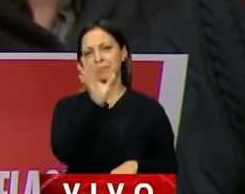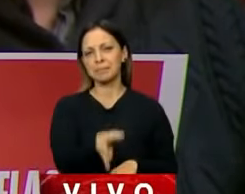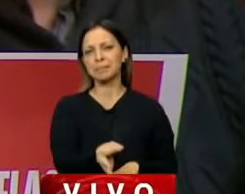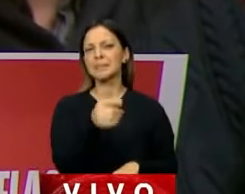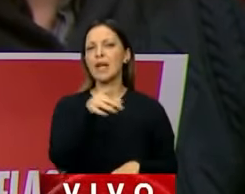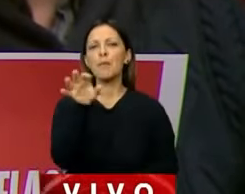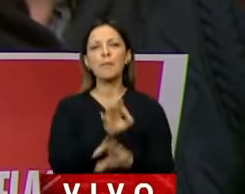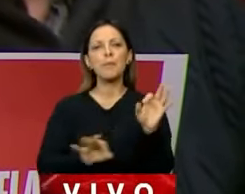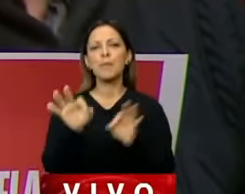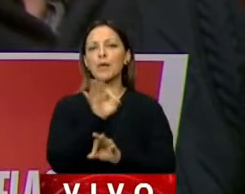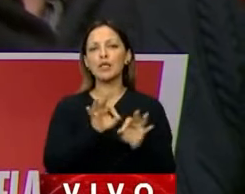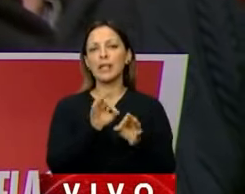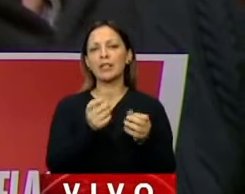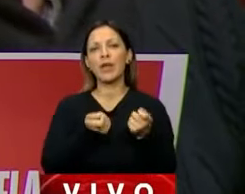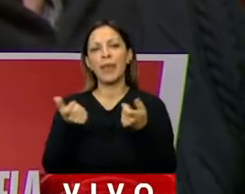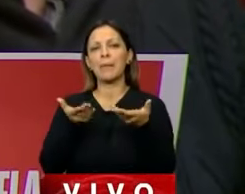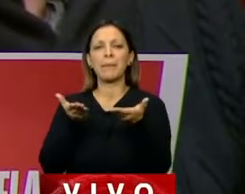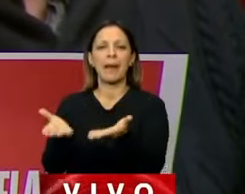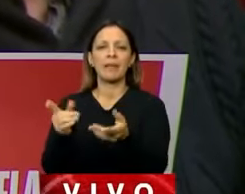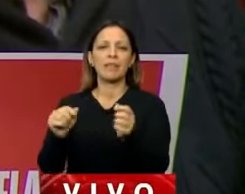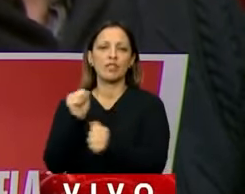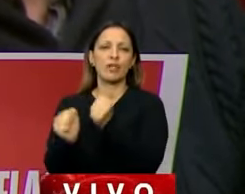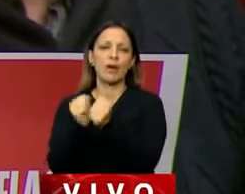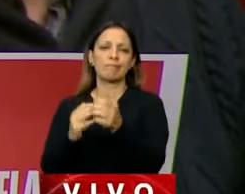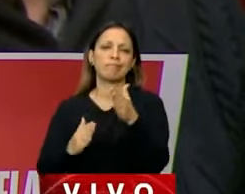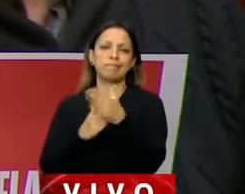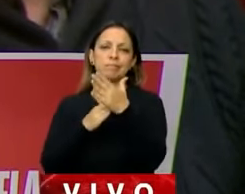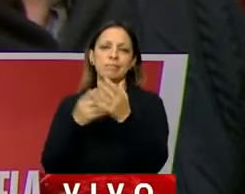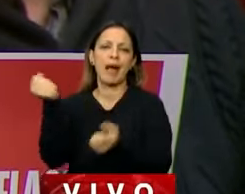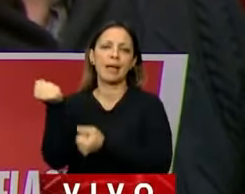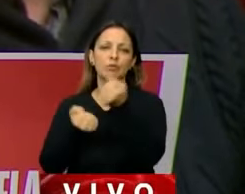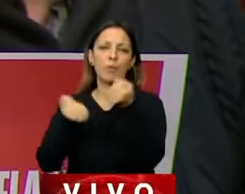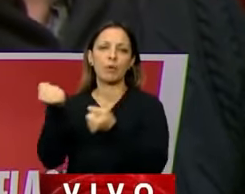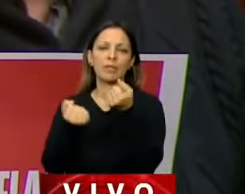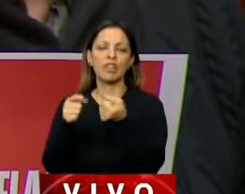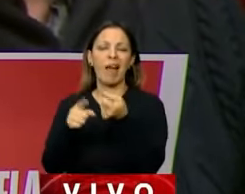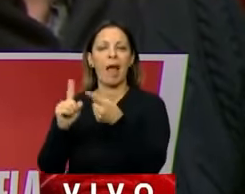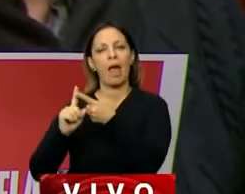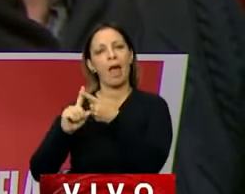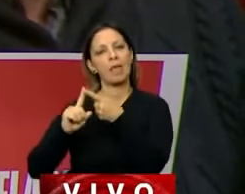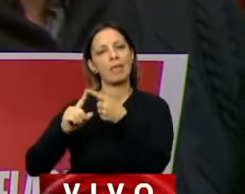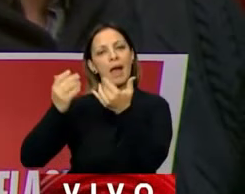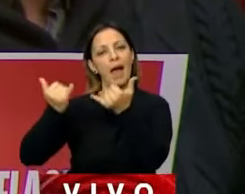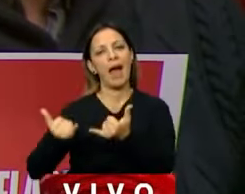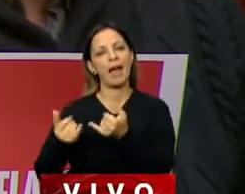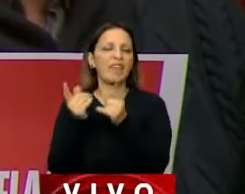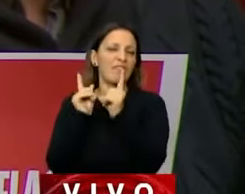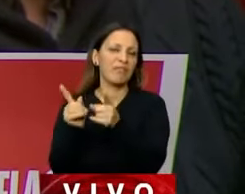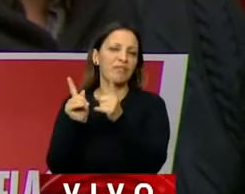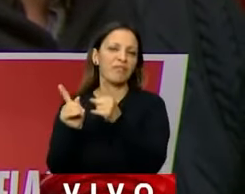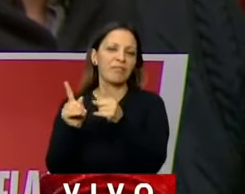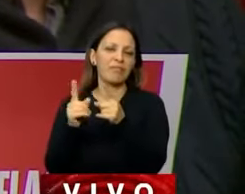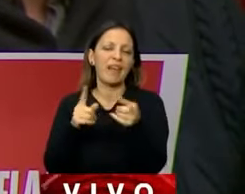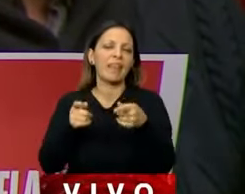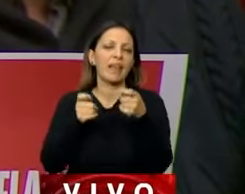proyecto beneficia a las grandes patronales automotrices, que cuentan con el apoyo permanente de